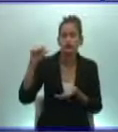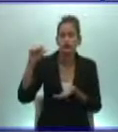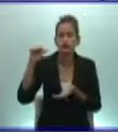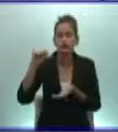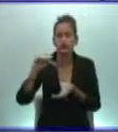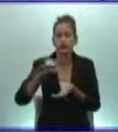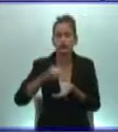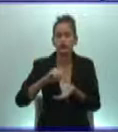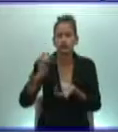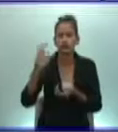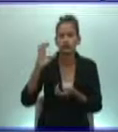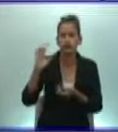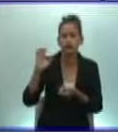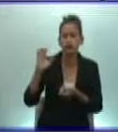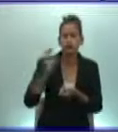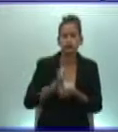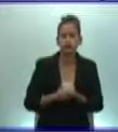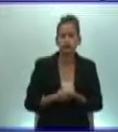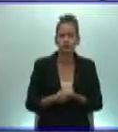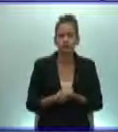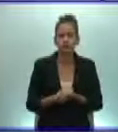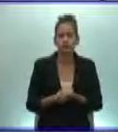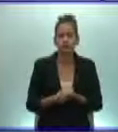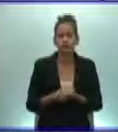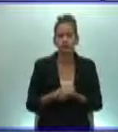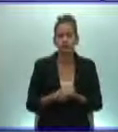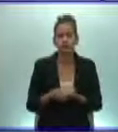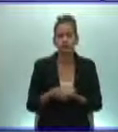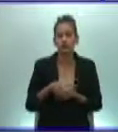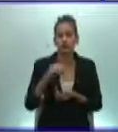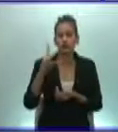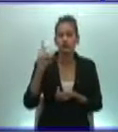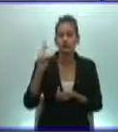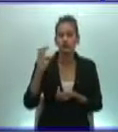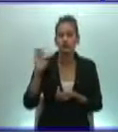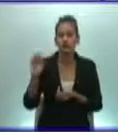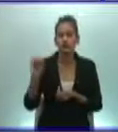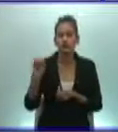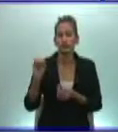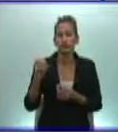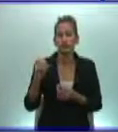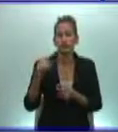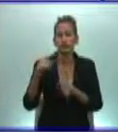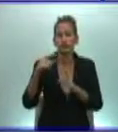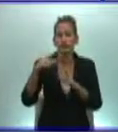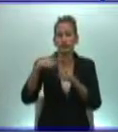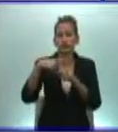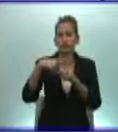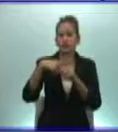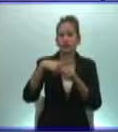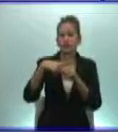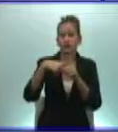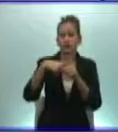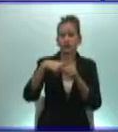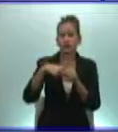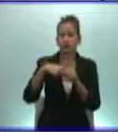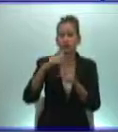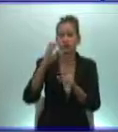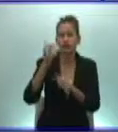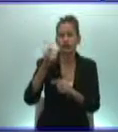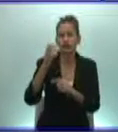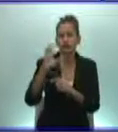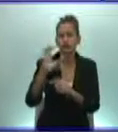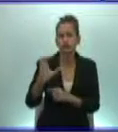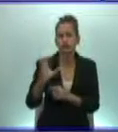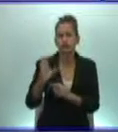AC, diámetros, segmento de O perpendicular al segmento AC. El segmento AC